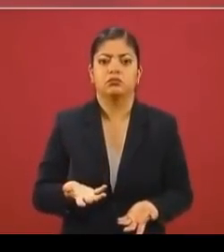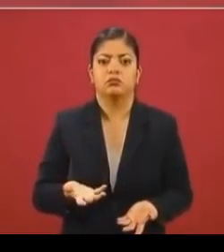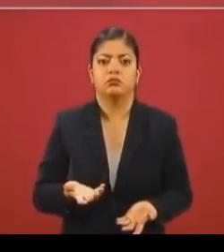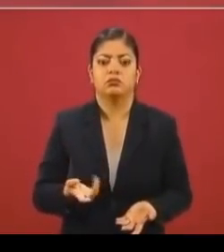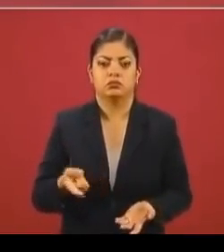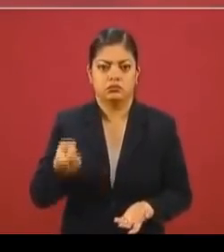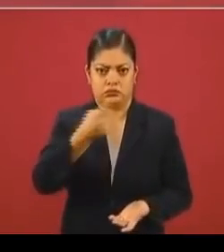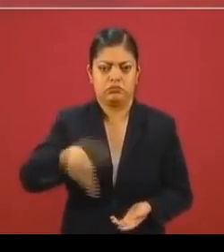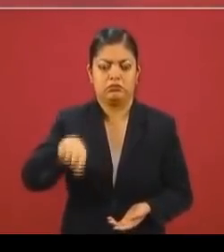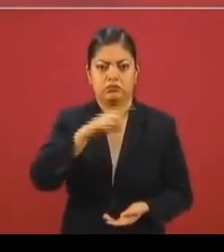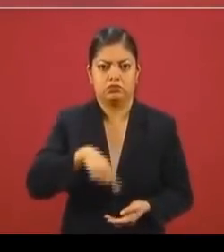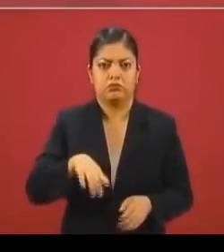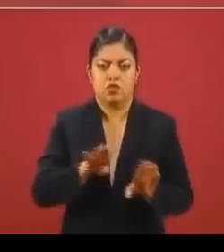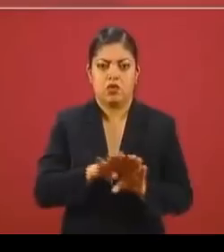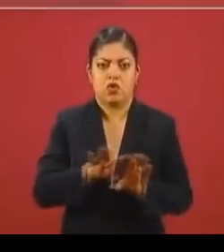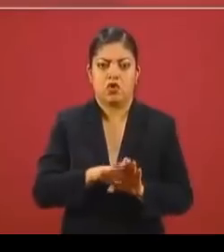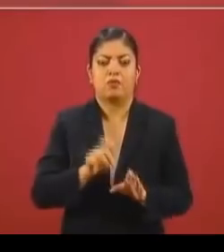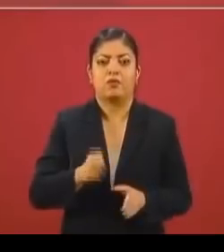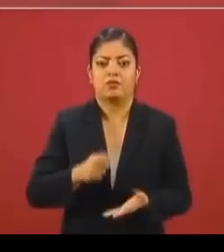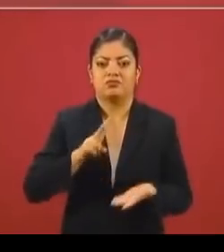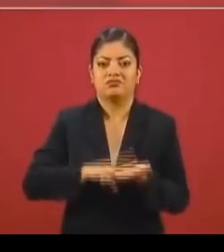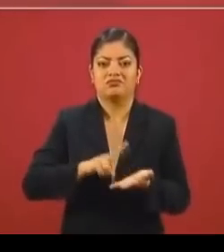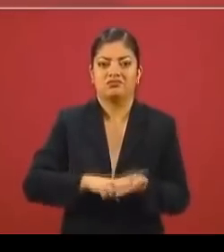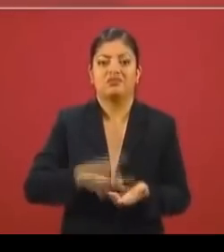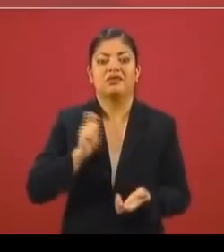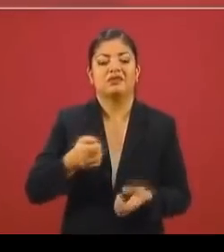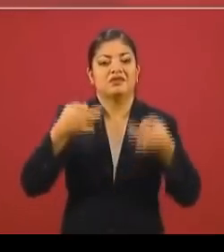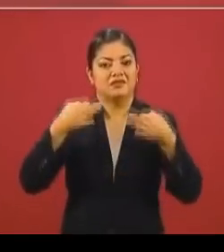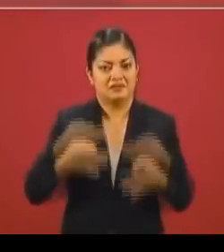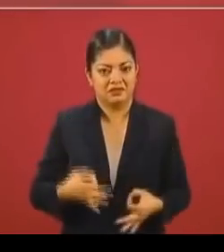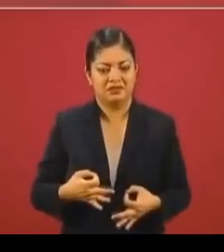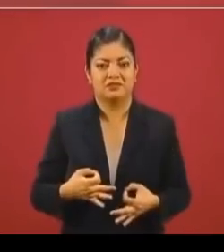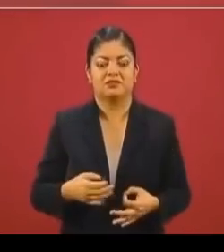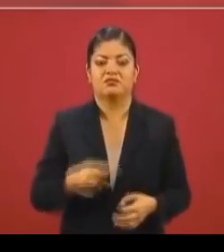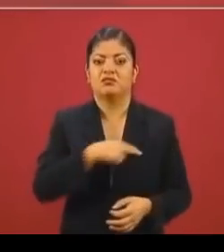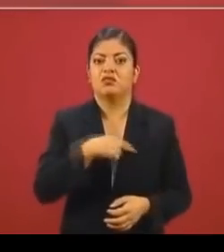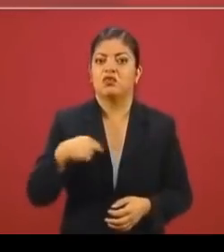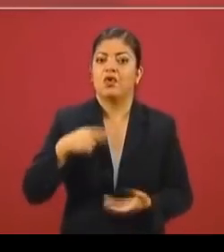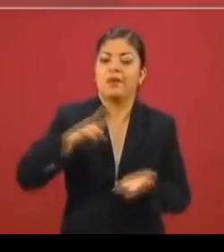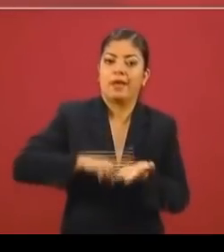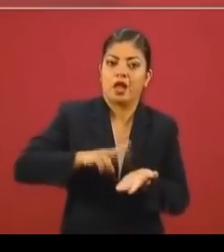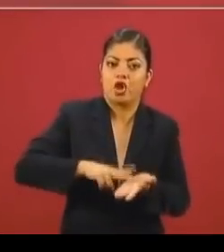que valgamos por nuestra integridad, por nuestros principios,